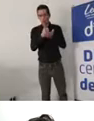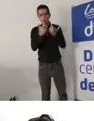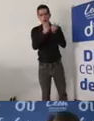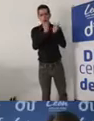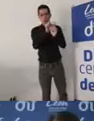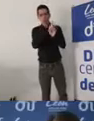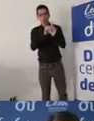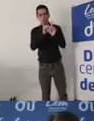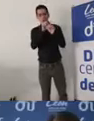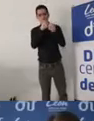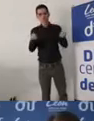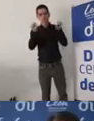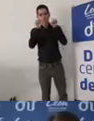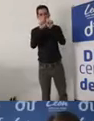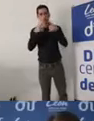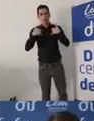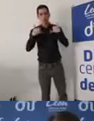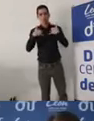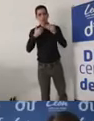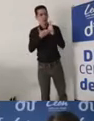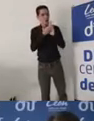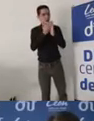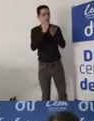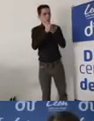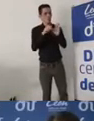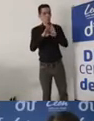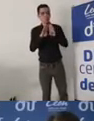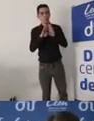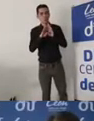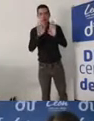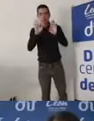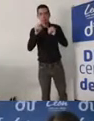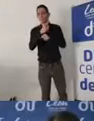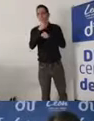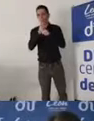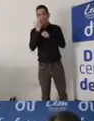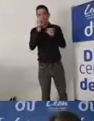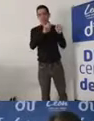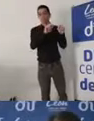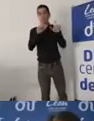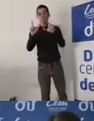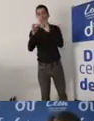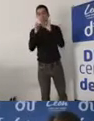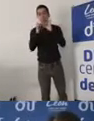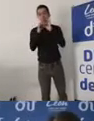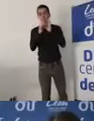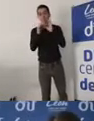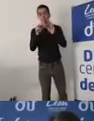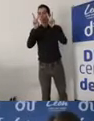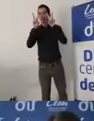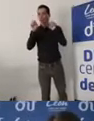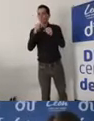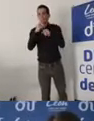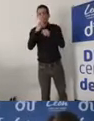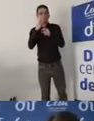la participación. Y lo primero que quiero decirles, y pasamos a la siguiente diapositiva, lo voy a hablar desde el caso colombiano, pero tienen que dimensionar que casi que es